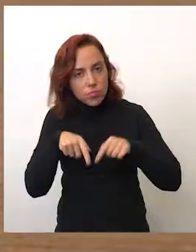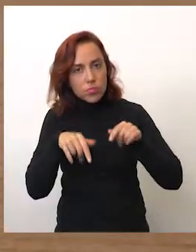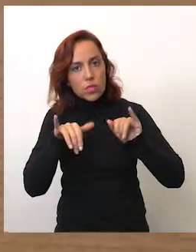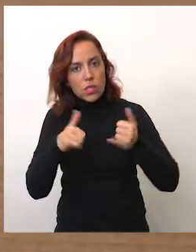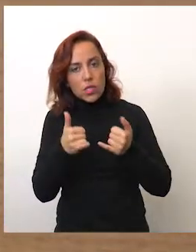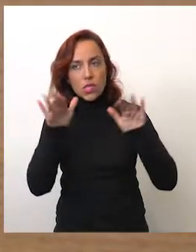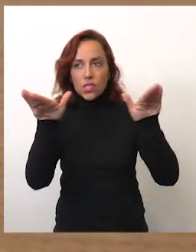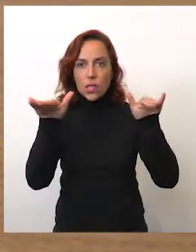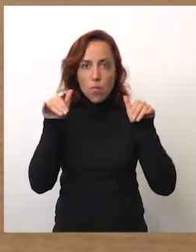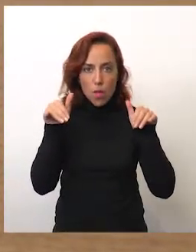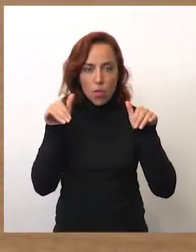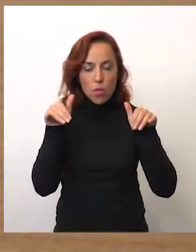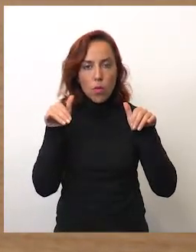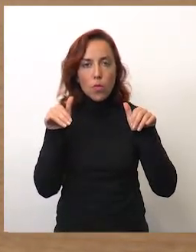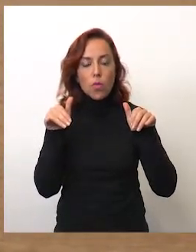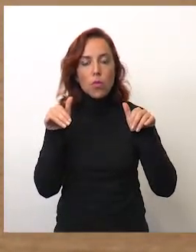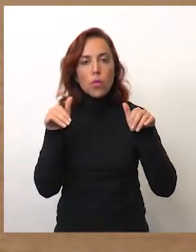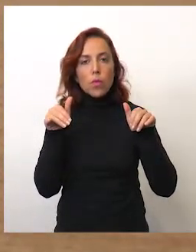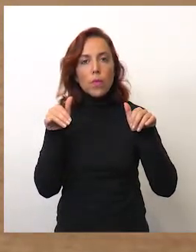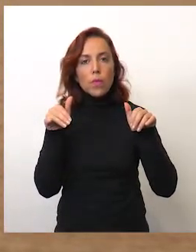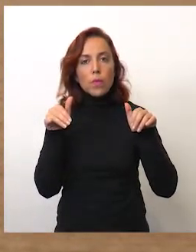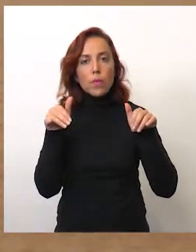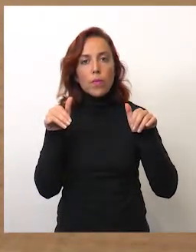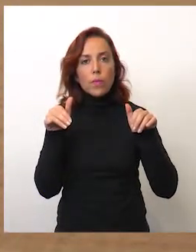curso ahora una licitación